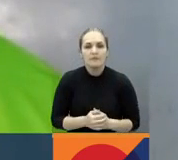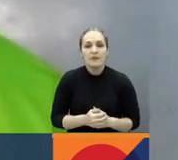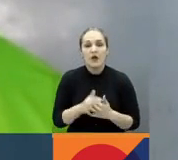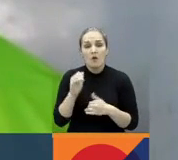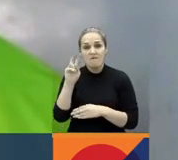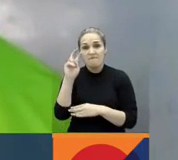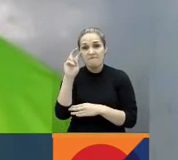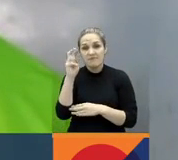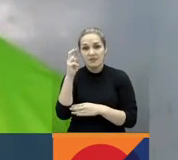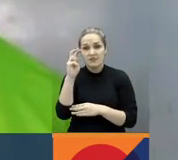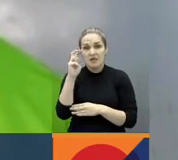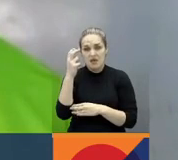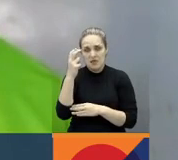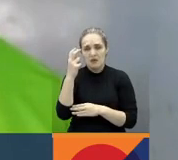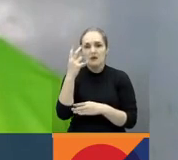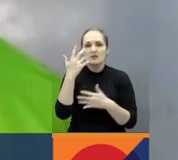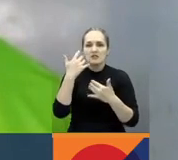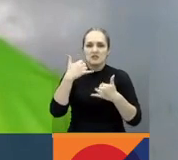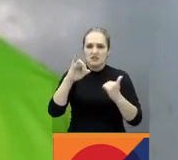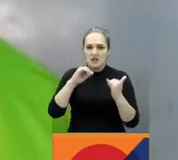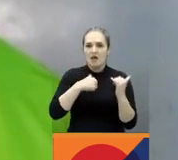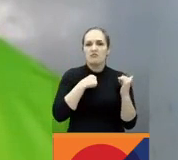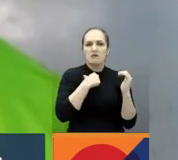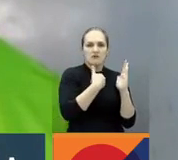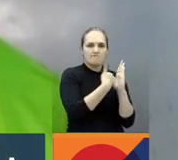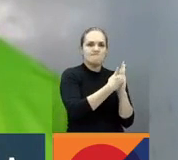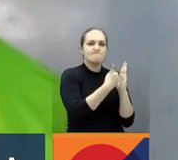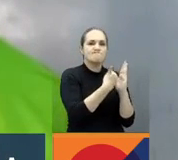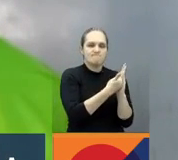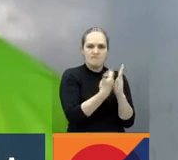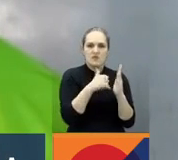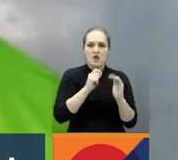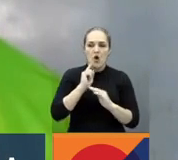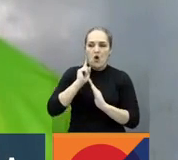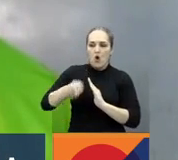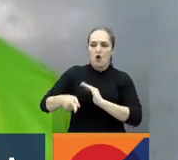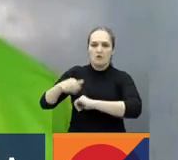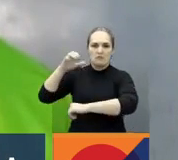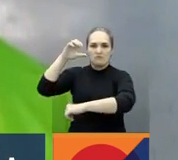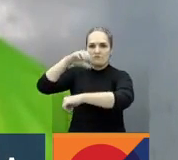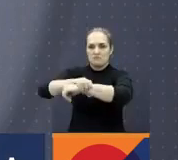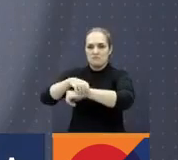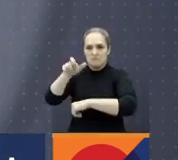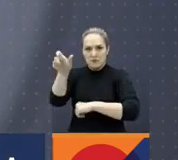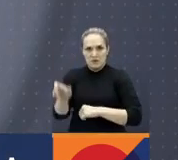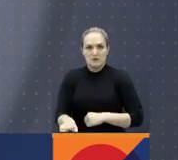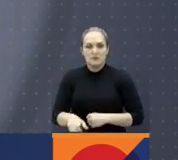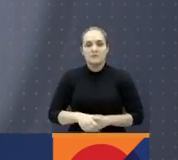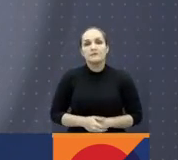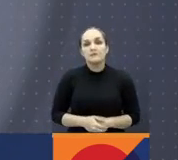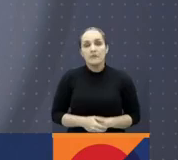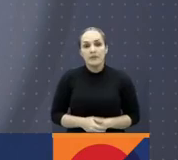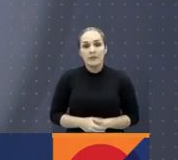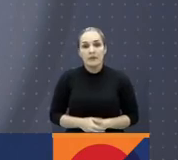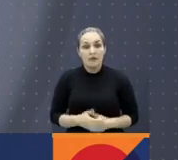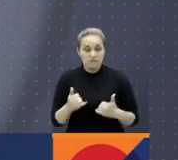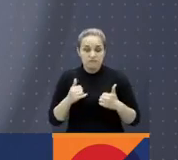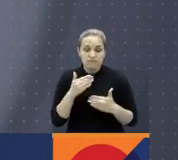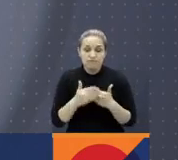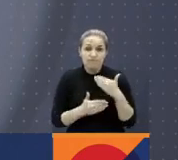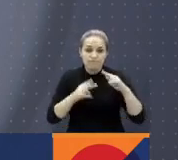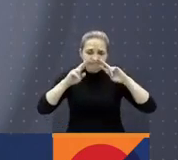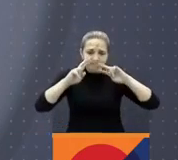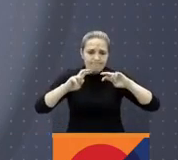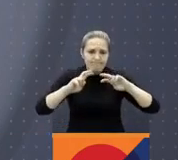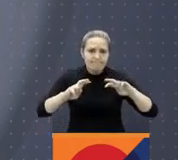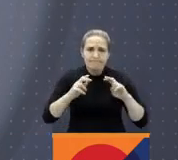Nación tenga los suficientes argumentos para solicitar la orden de captura en contra de esta persona. Las autoridades continuarán con la investigación